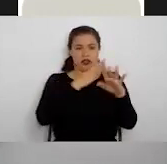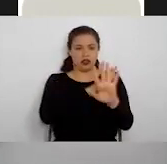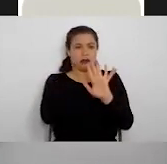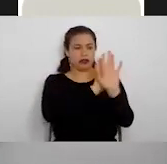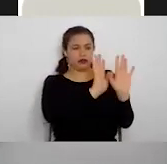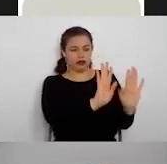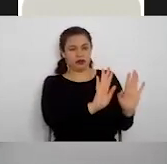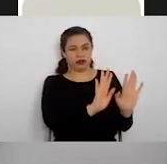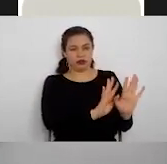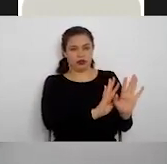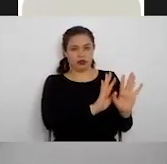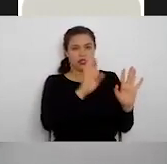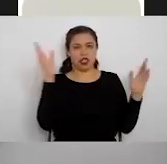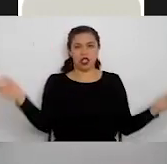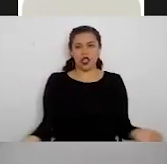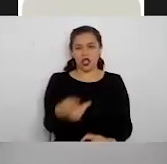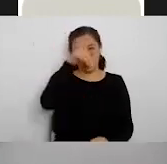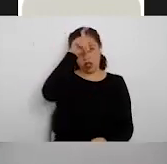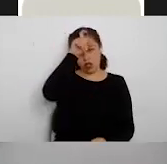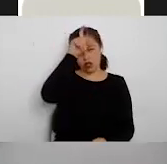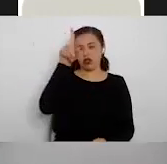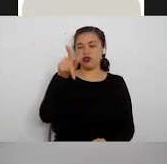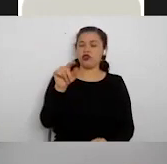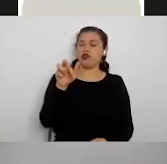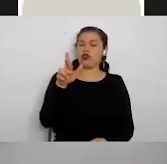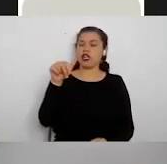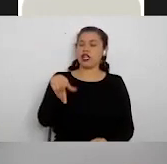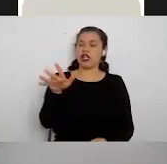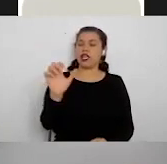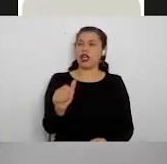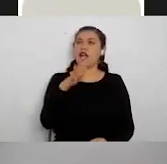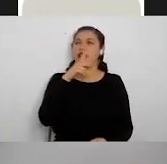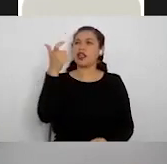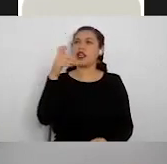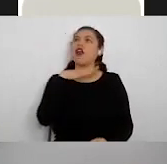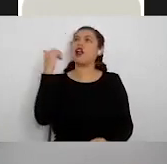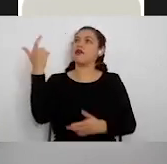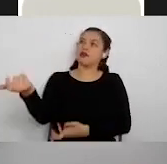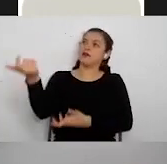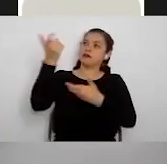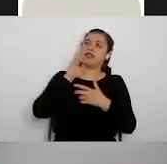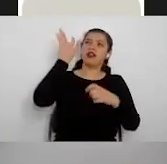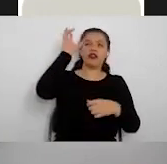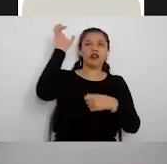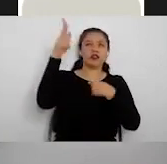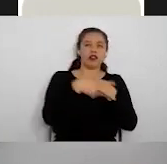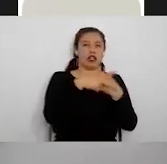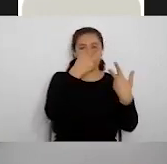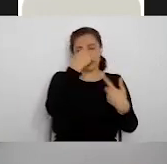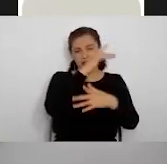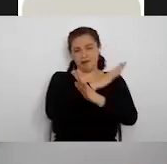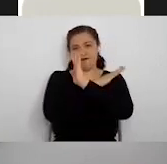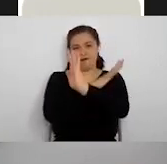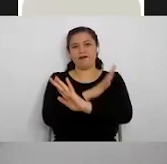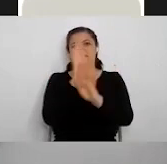recibe dinero alemán y dinero básicamente de toda la Unión Europea para evitar que haya oleadas altas de